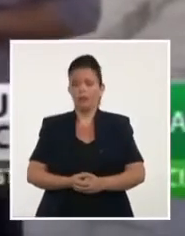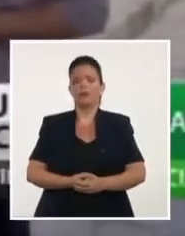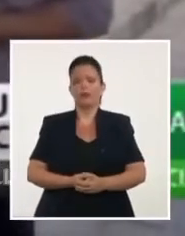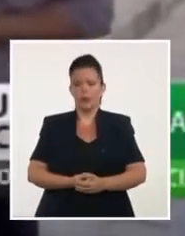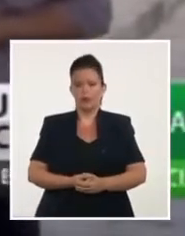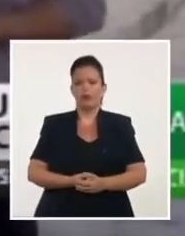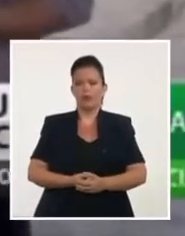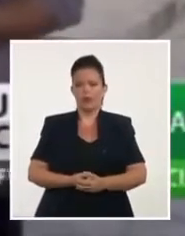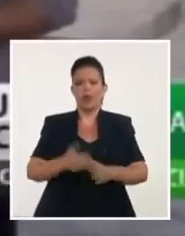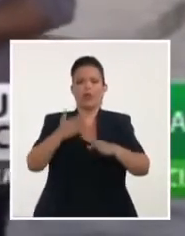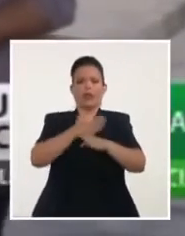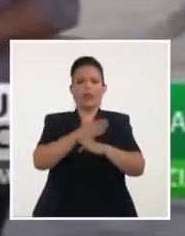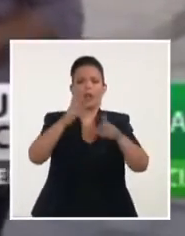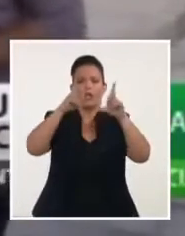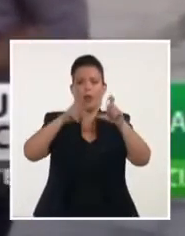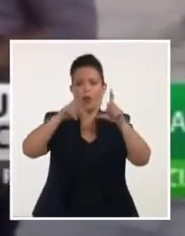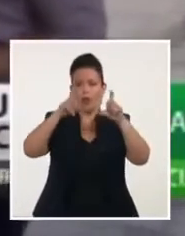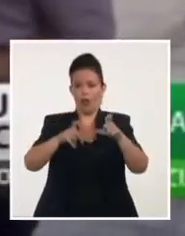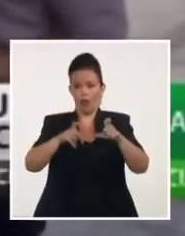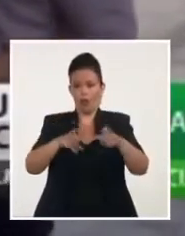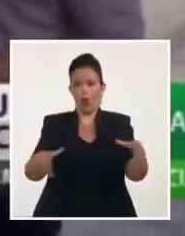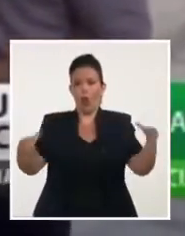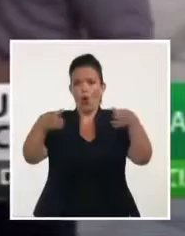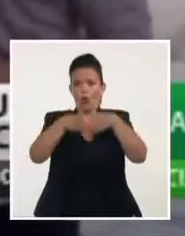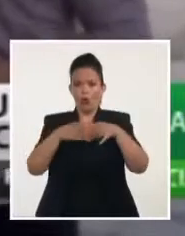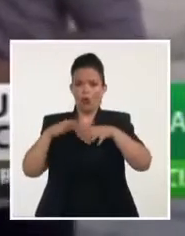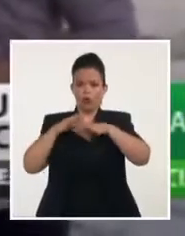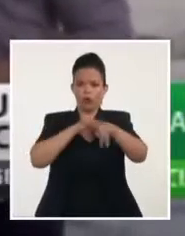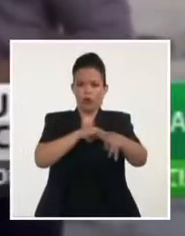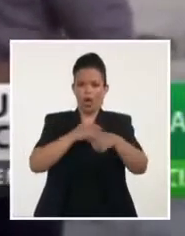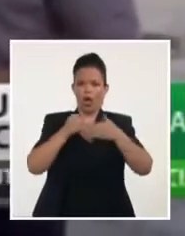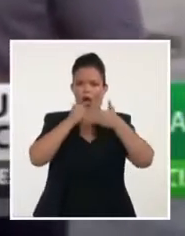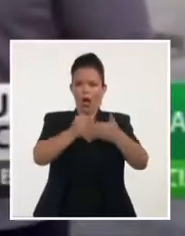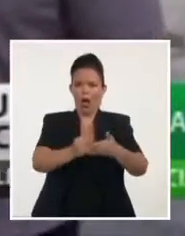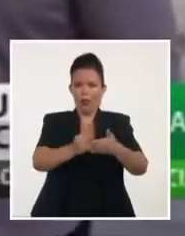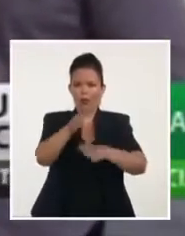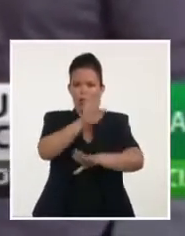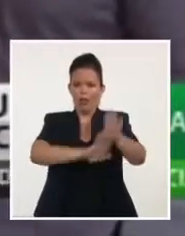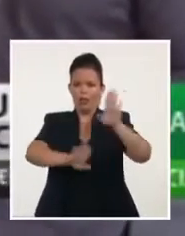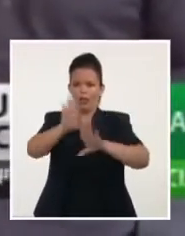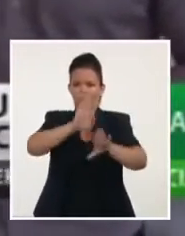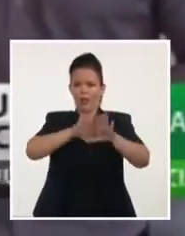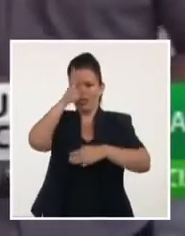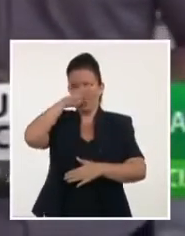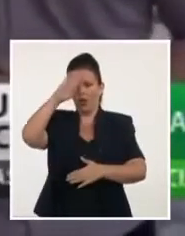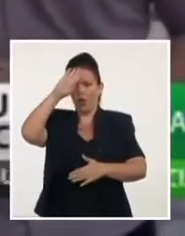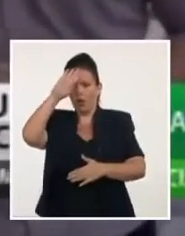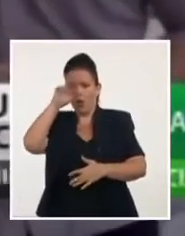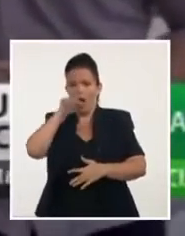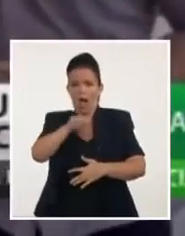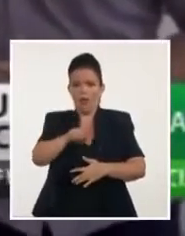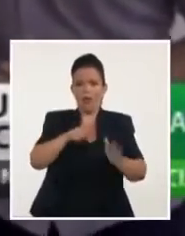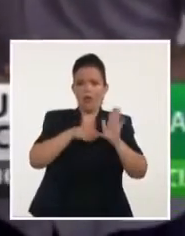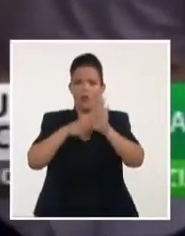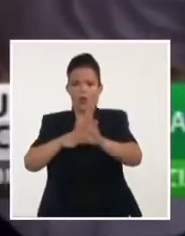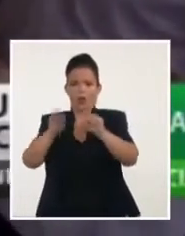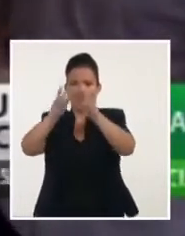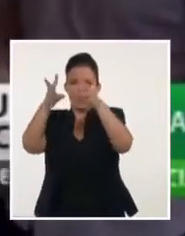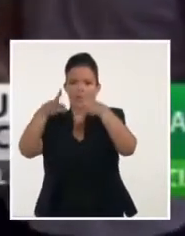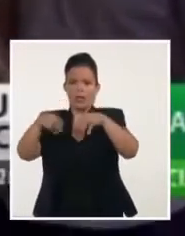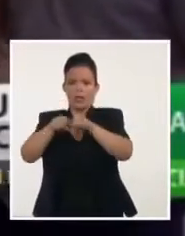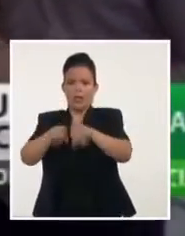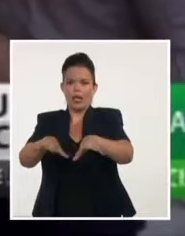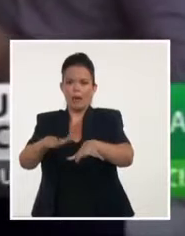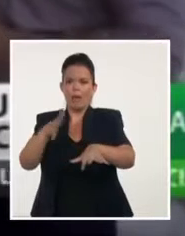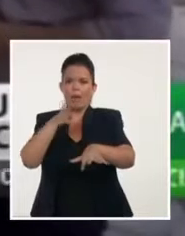en contra del sistema. Fueron manipulaciones burdas porque se evidenciaba al pueblo con las